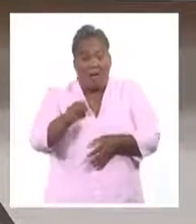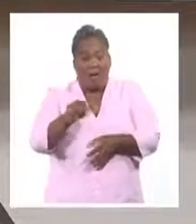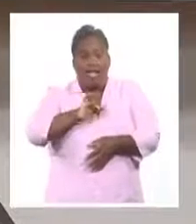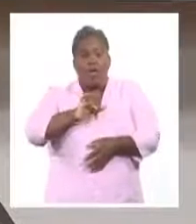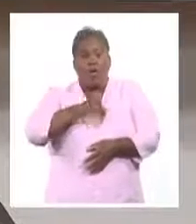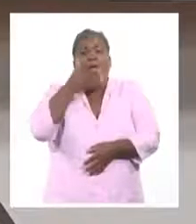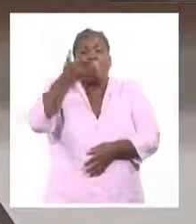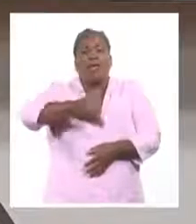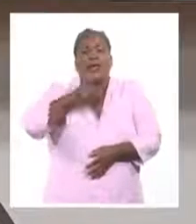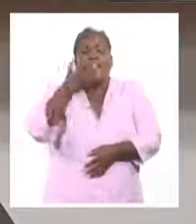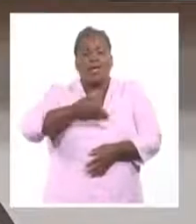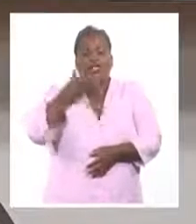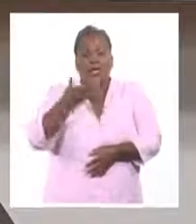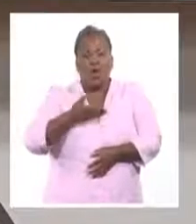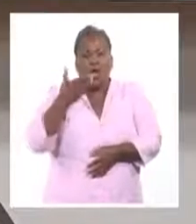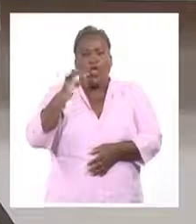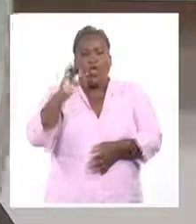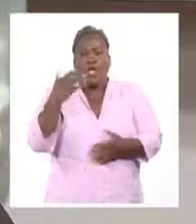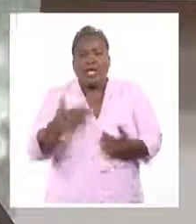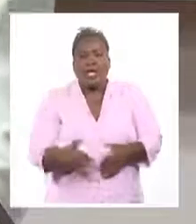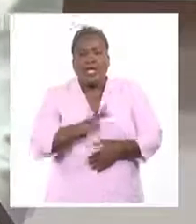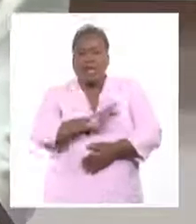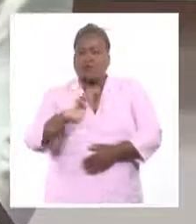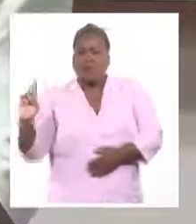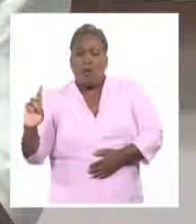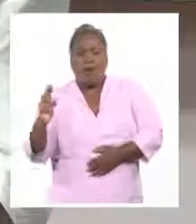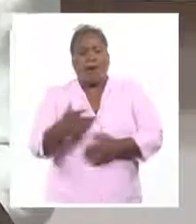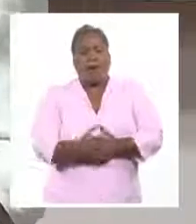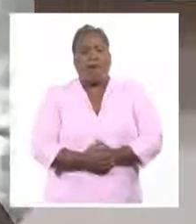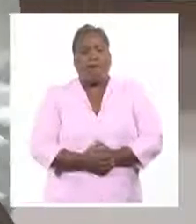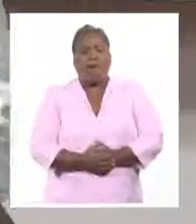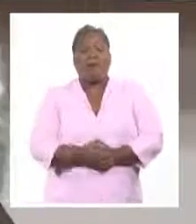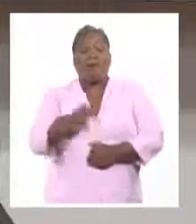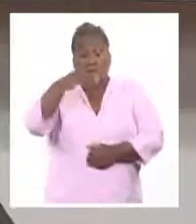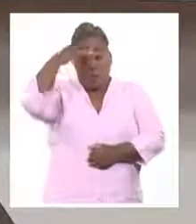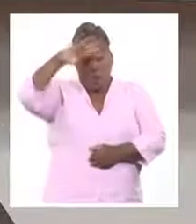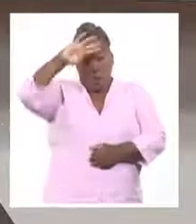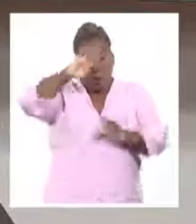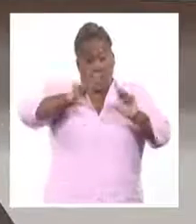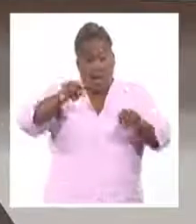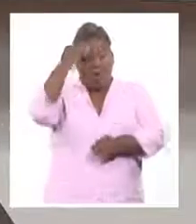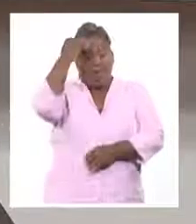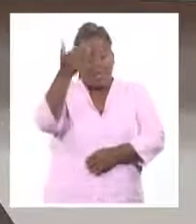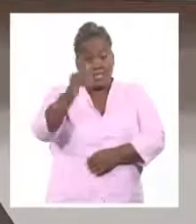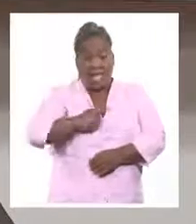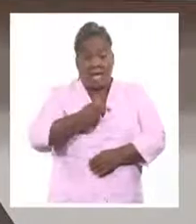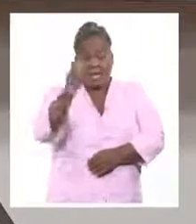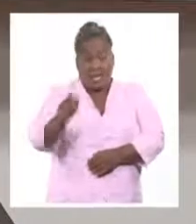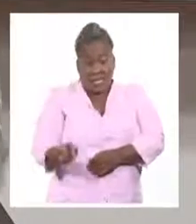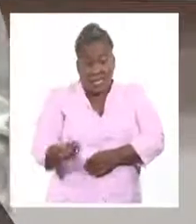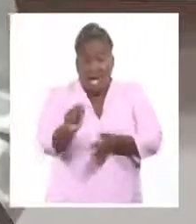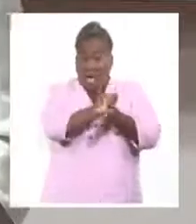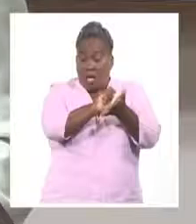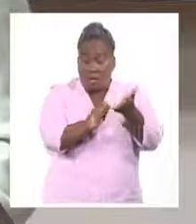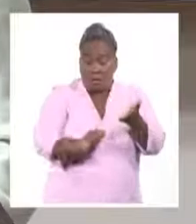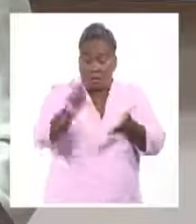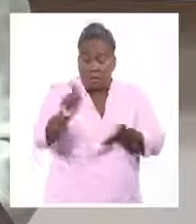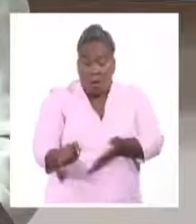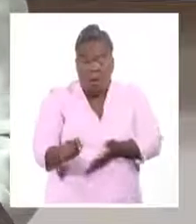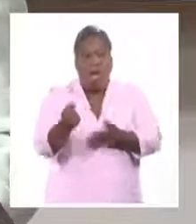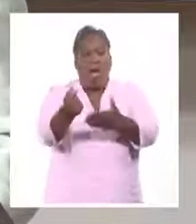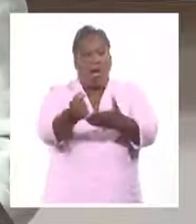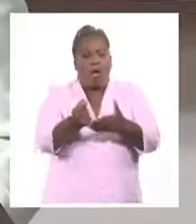declaración de principios revolucionarios. El país agradece a sus artistas e intelectuales el aporte que han